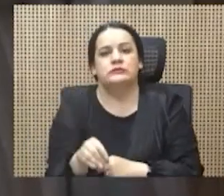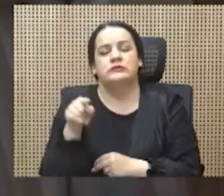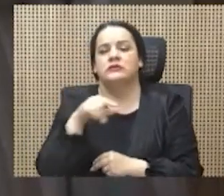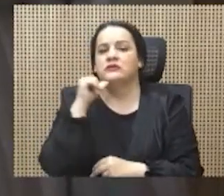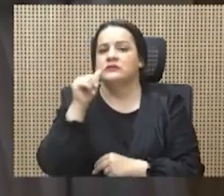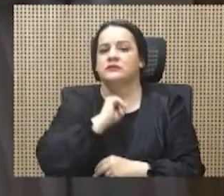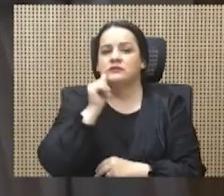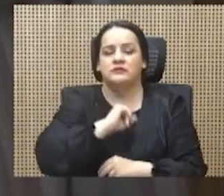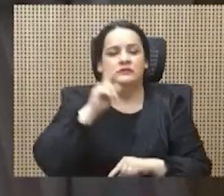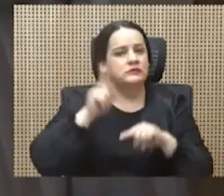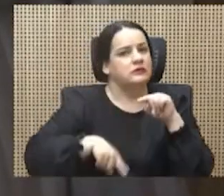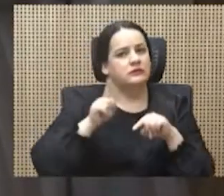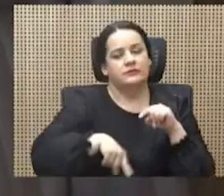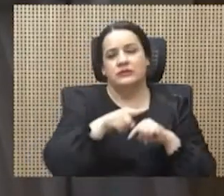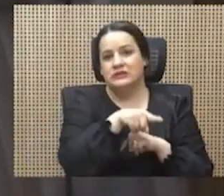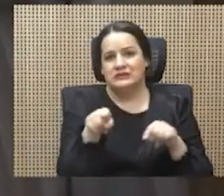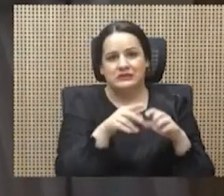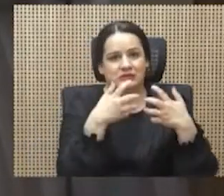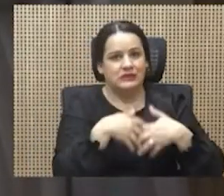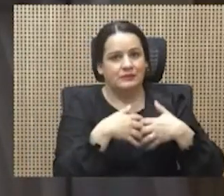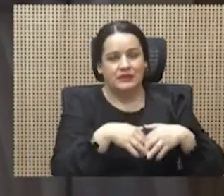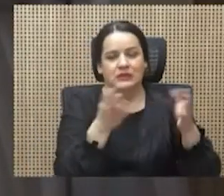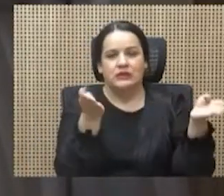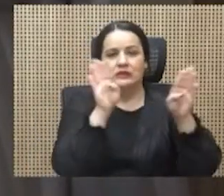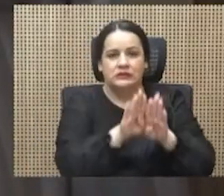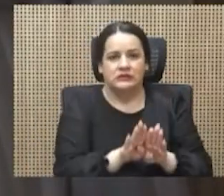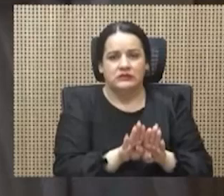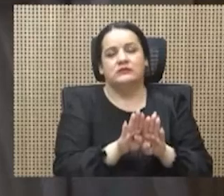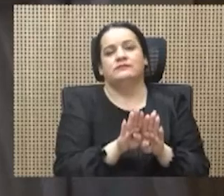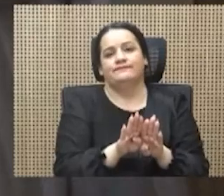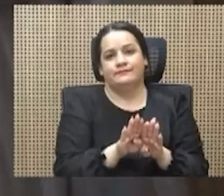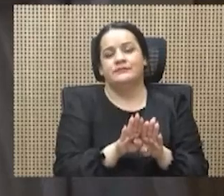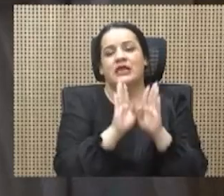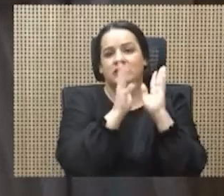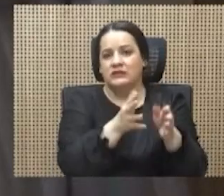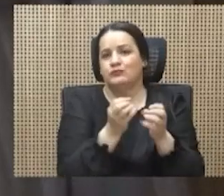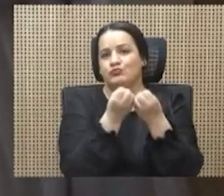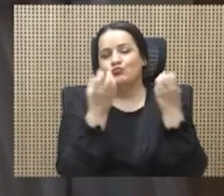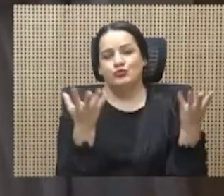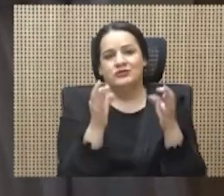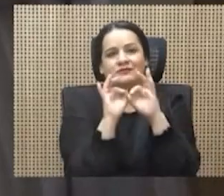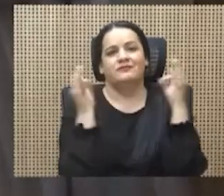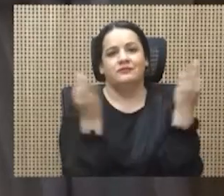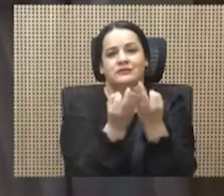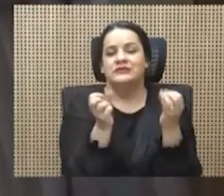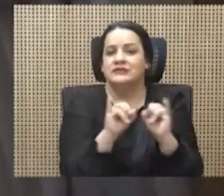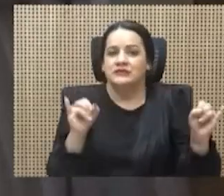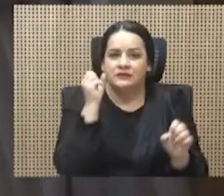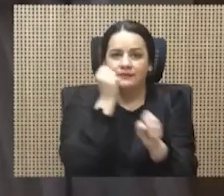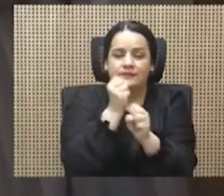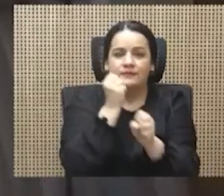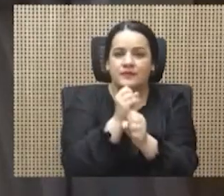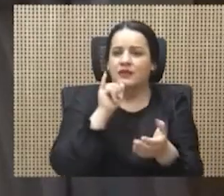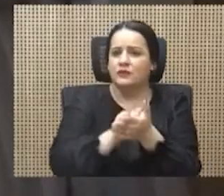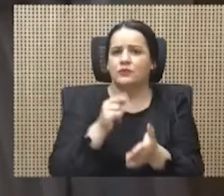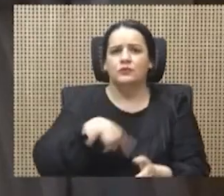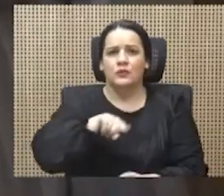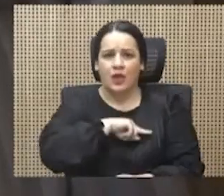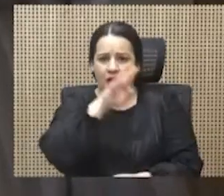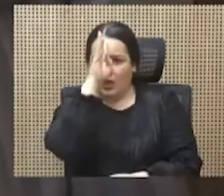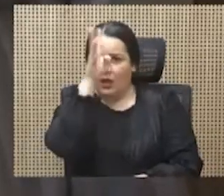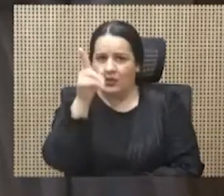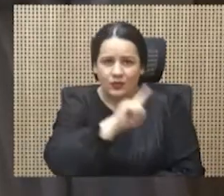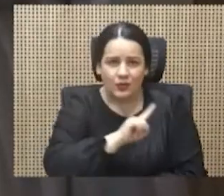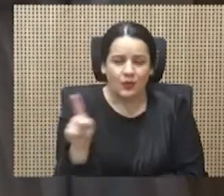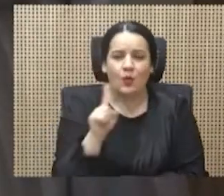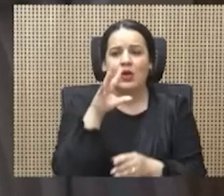hundir a muchas de estas pymes y muchas tendrán que cerrar y dejar a muchas familias sin empleo. Esto no lo estamos inventando, esto